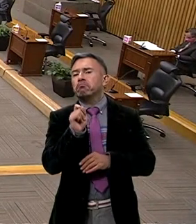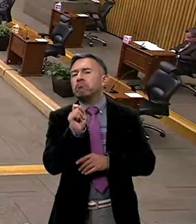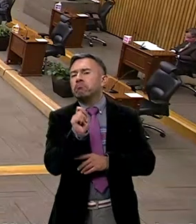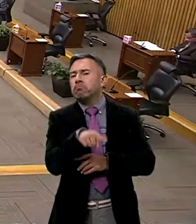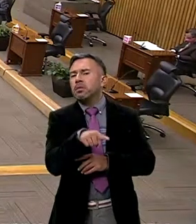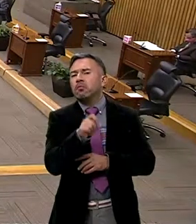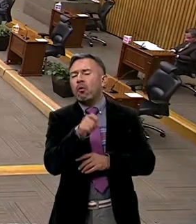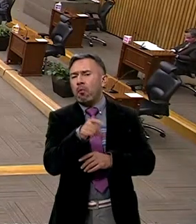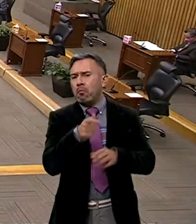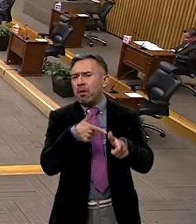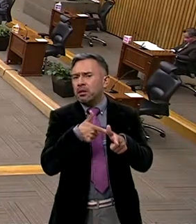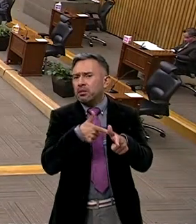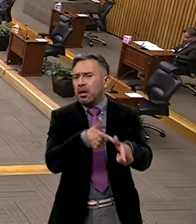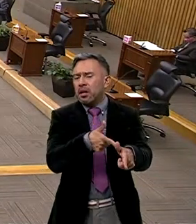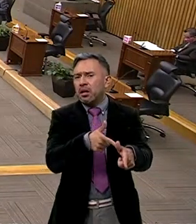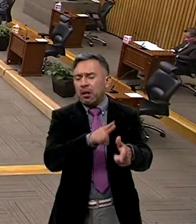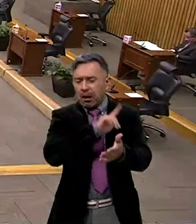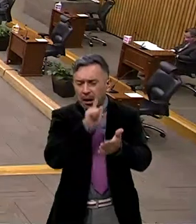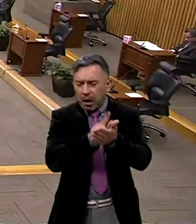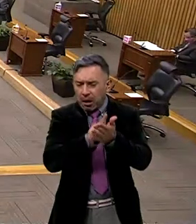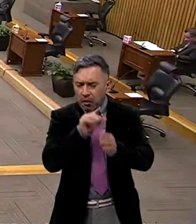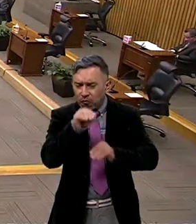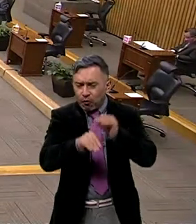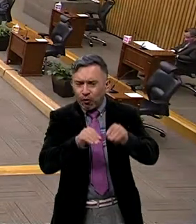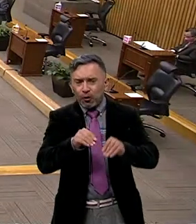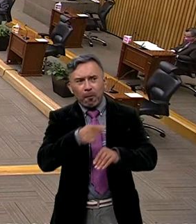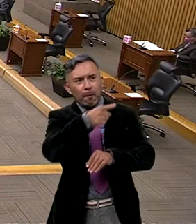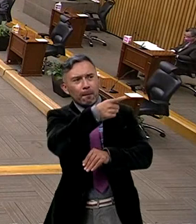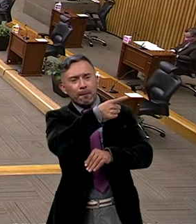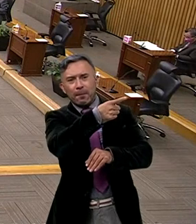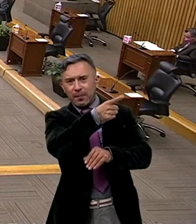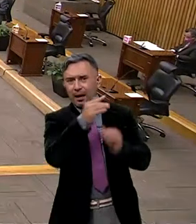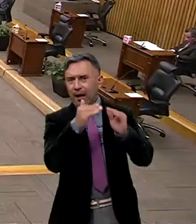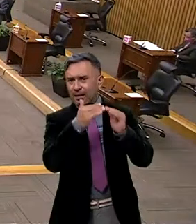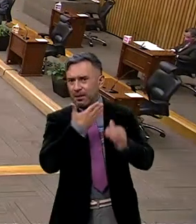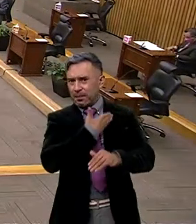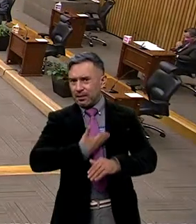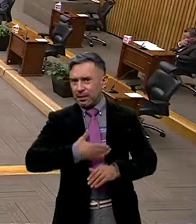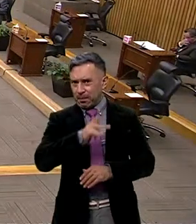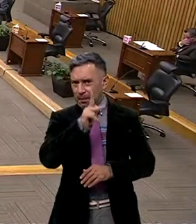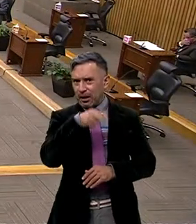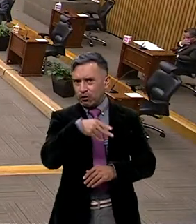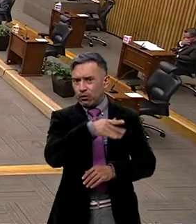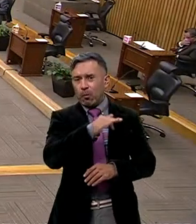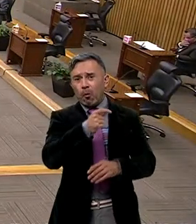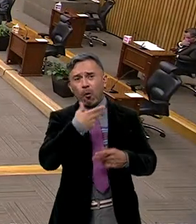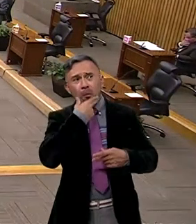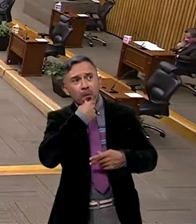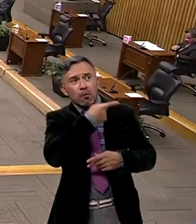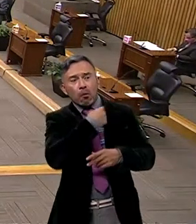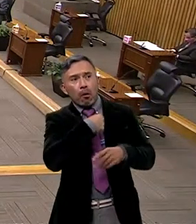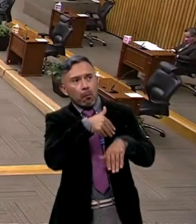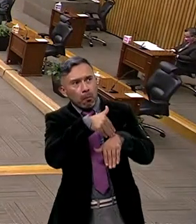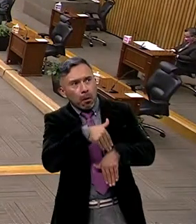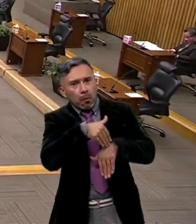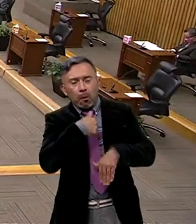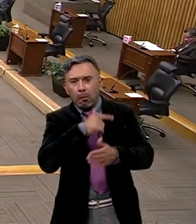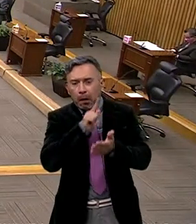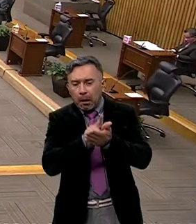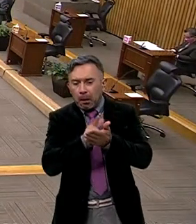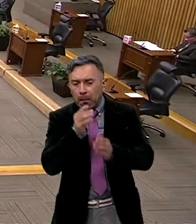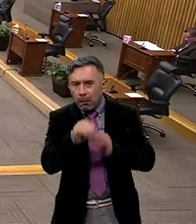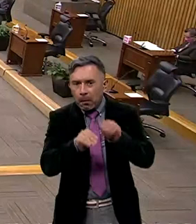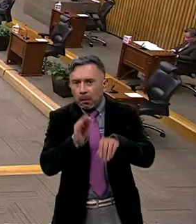legislando para un hombre de ese palacio nacional no para la sociedad ya hizo la